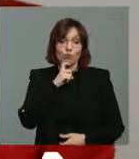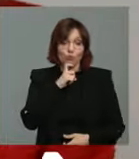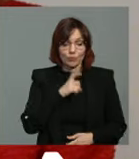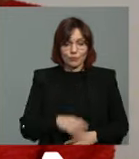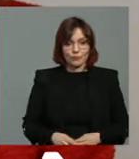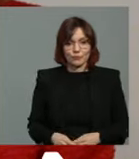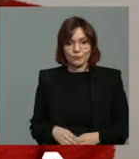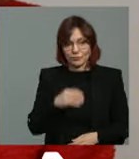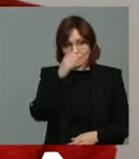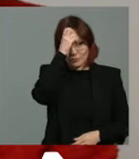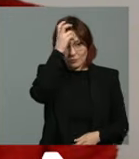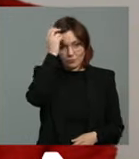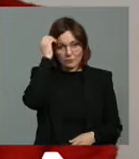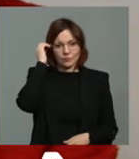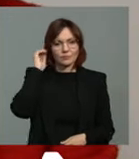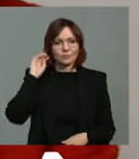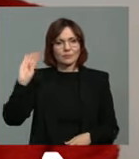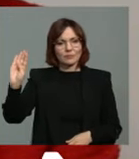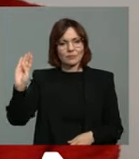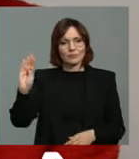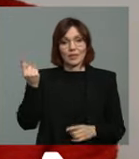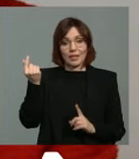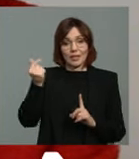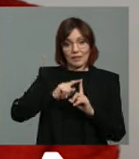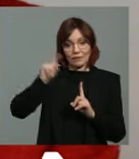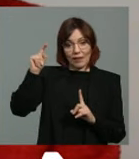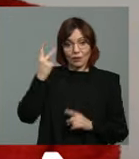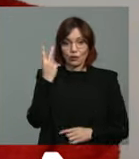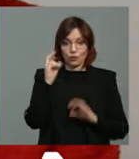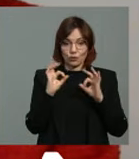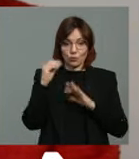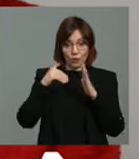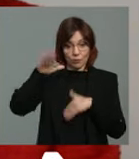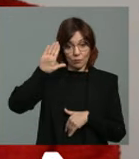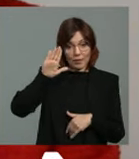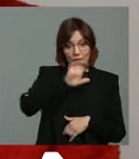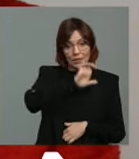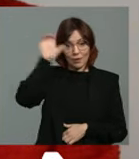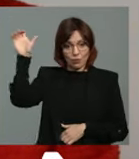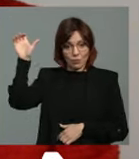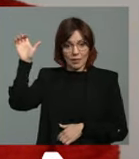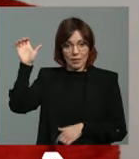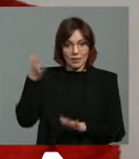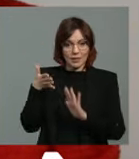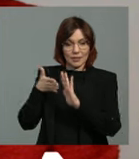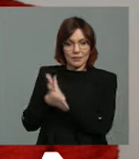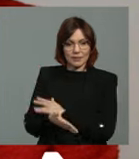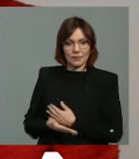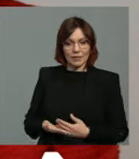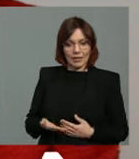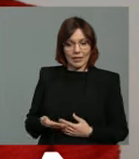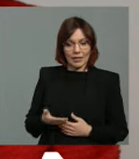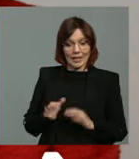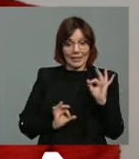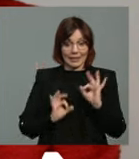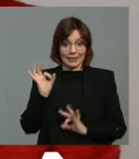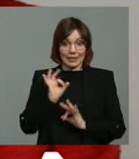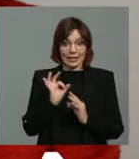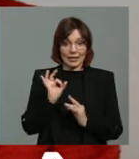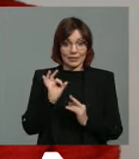eh Estefanía si se mantiene la inflación por encima del 2% a nivel europeo esto podría retrasar aún más la bajada de los tipos de